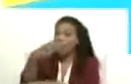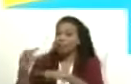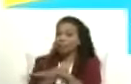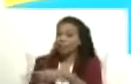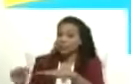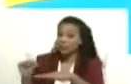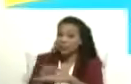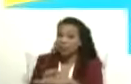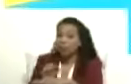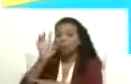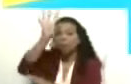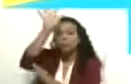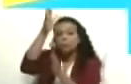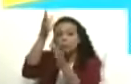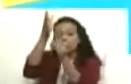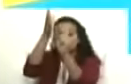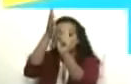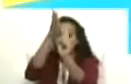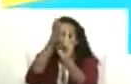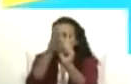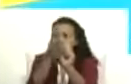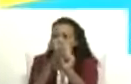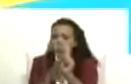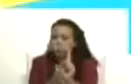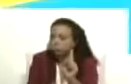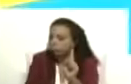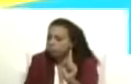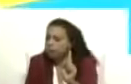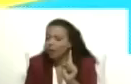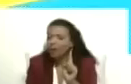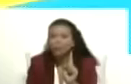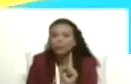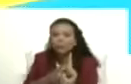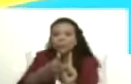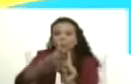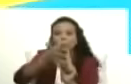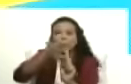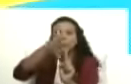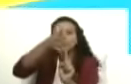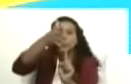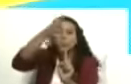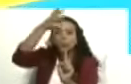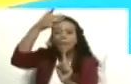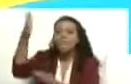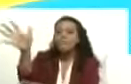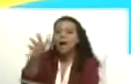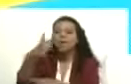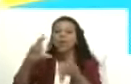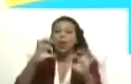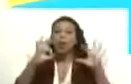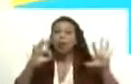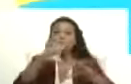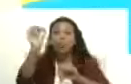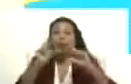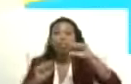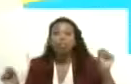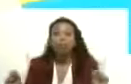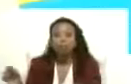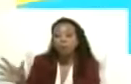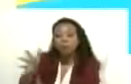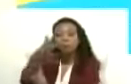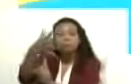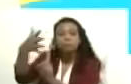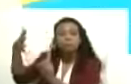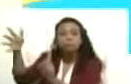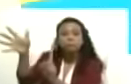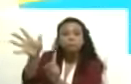la República Cooperativa de Guyana e izaron el tricolor con las 8 estrellas que hoy cubrió